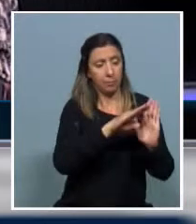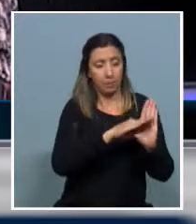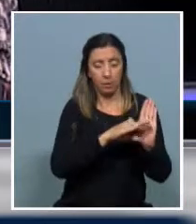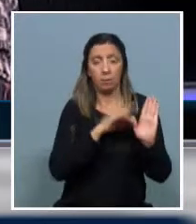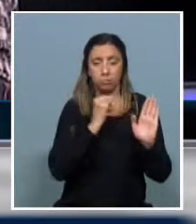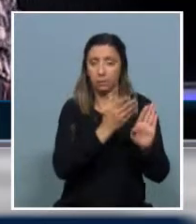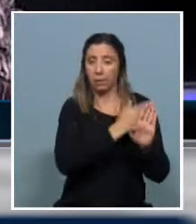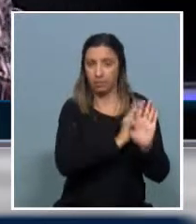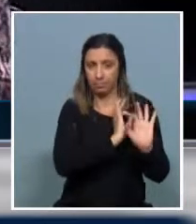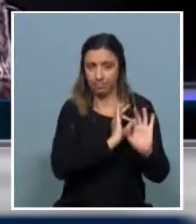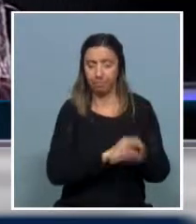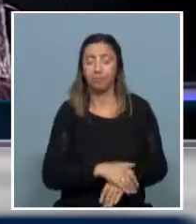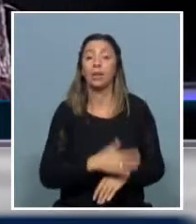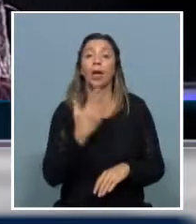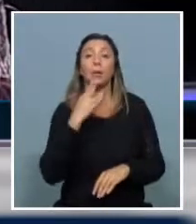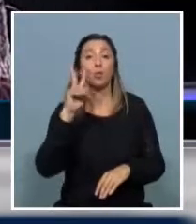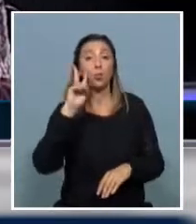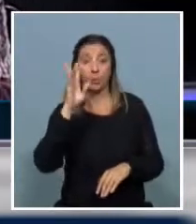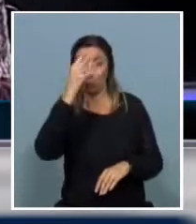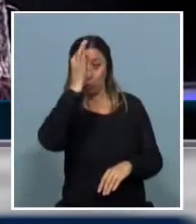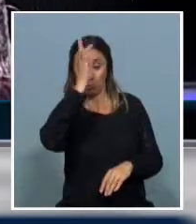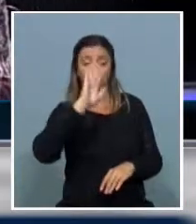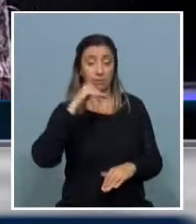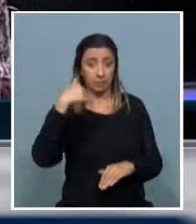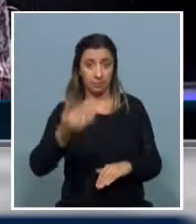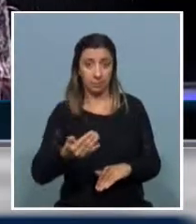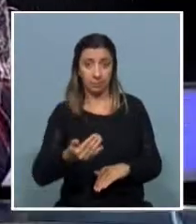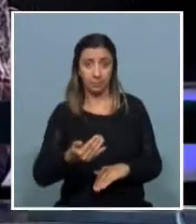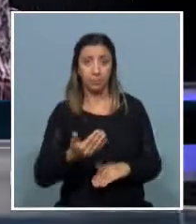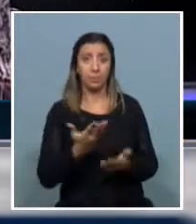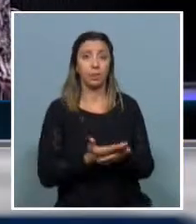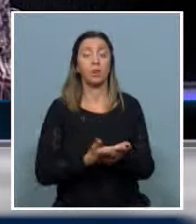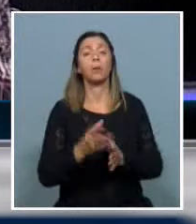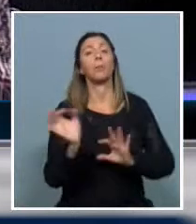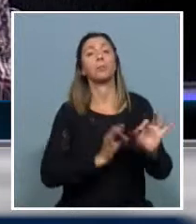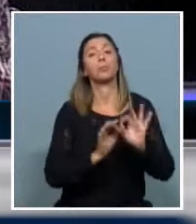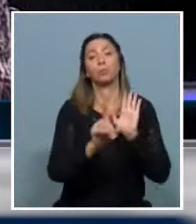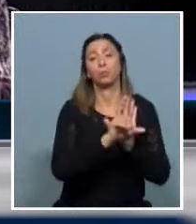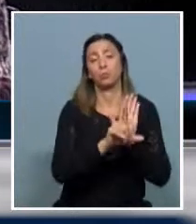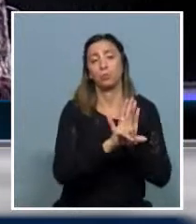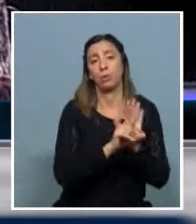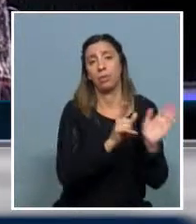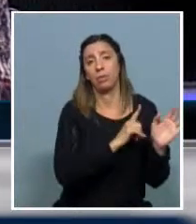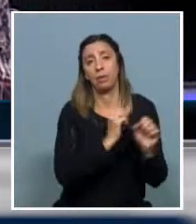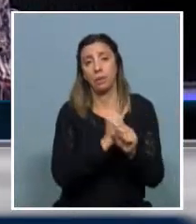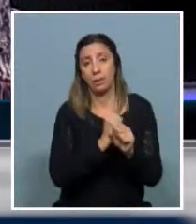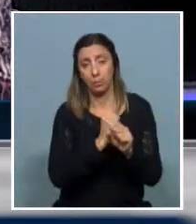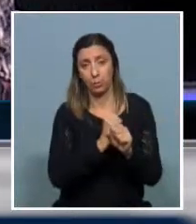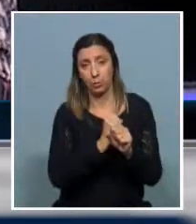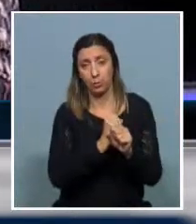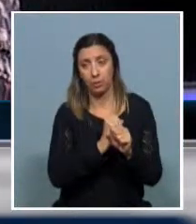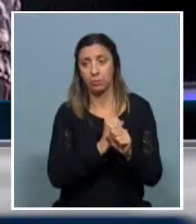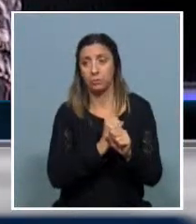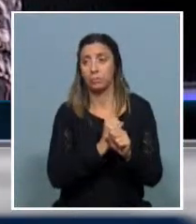acabo de explicar. Abril del año 2012, se presenta un proyecto de ley, que luego es aprobado por la legislatura,